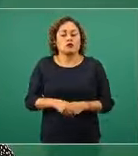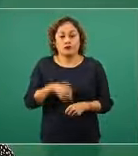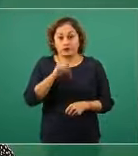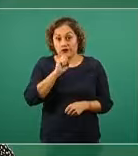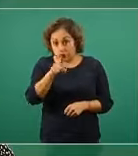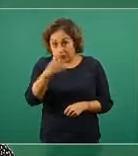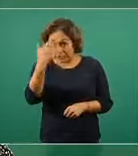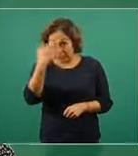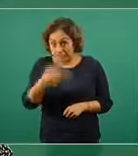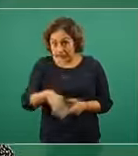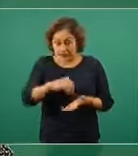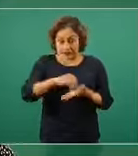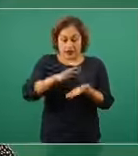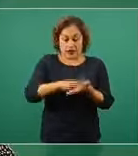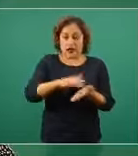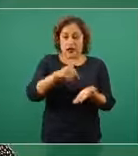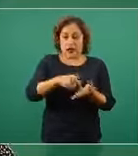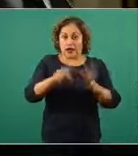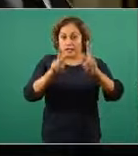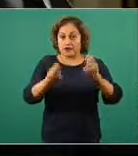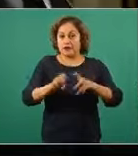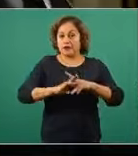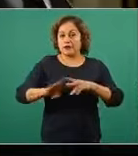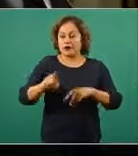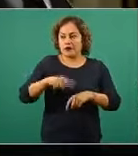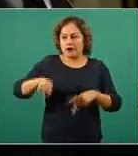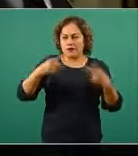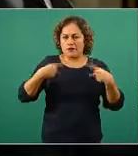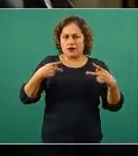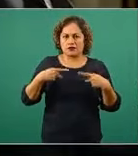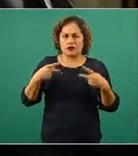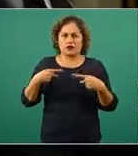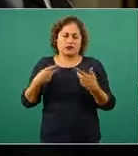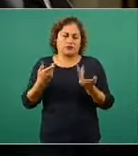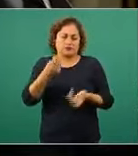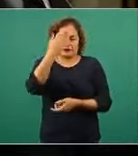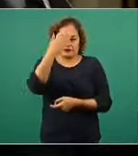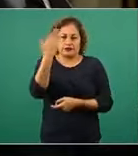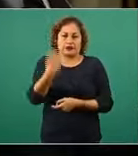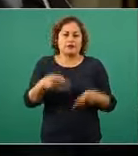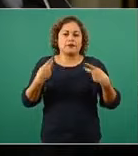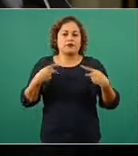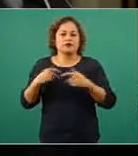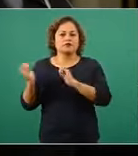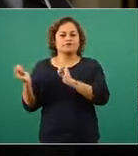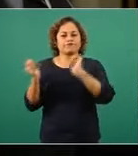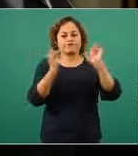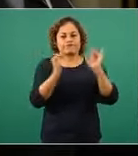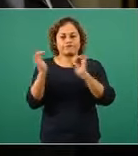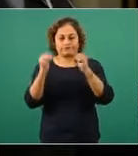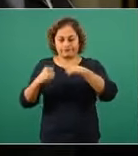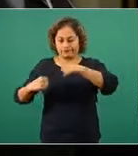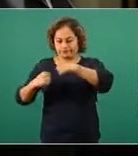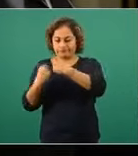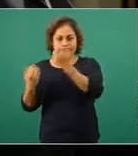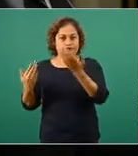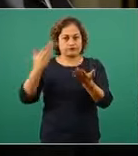la población, ¿no? Se estima que 150,000 personas cruzan año con año la frontera de México, hacia Estados